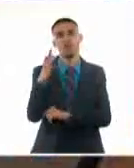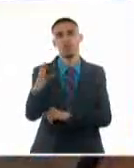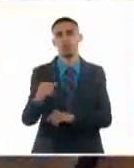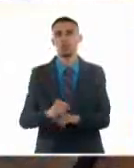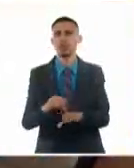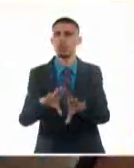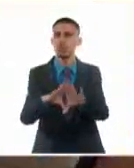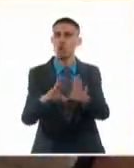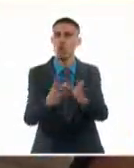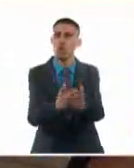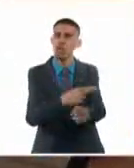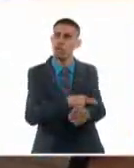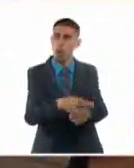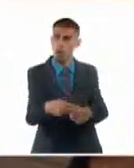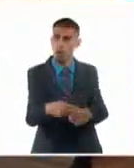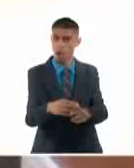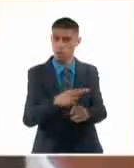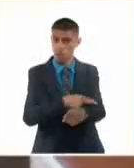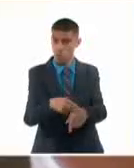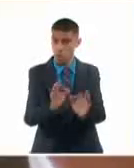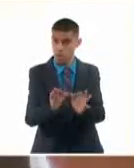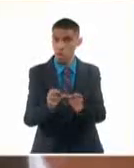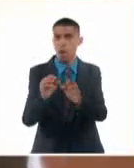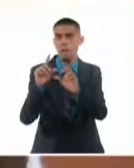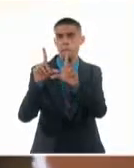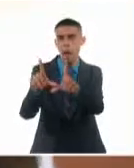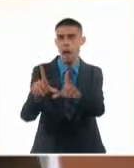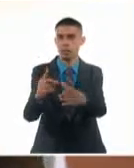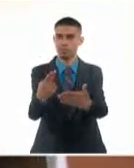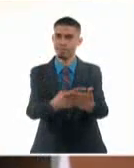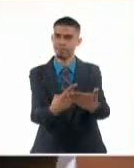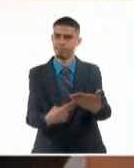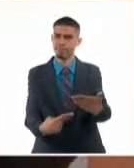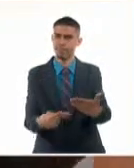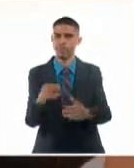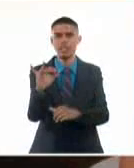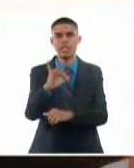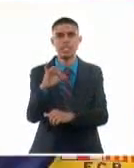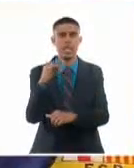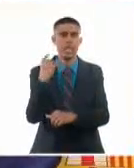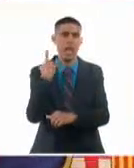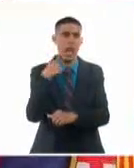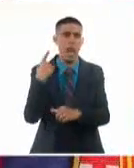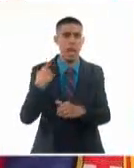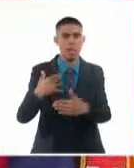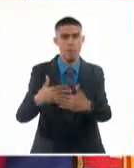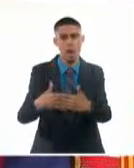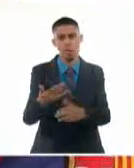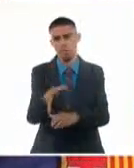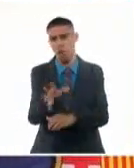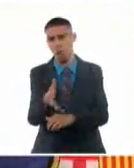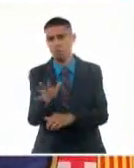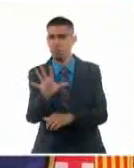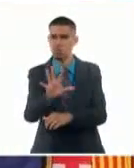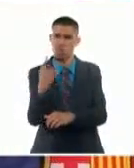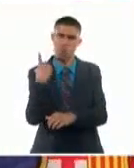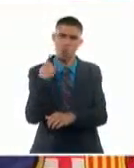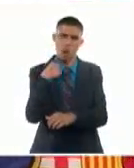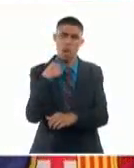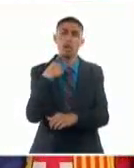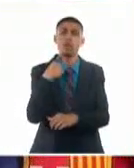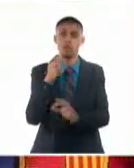el largo camino ya recorrido hace 6 años o 7 aproximadamente, en el cual venimos trabajando de manera